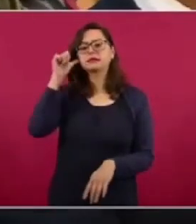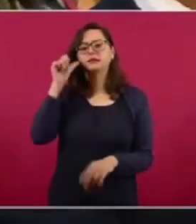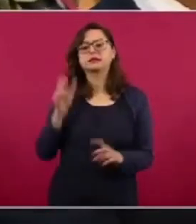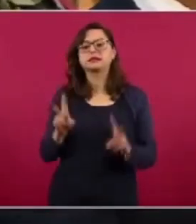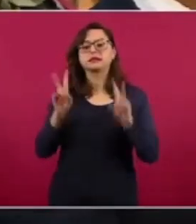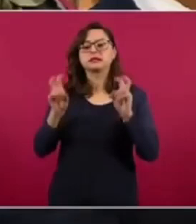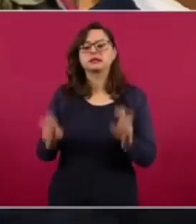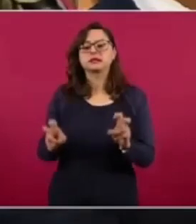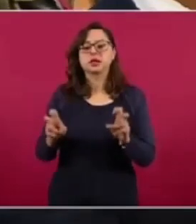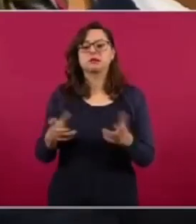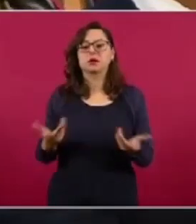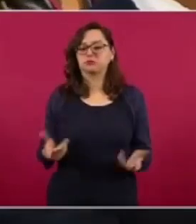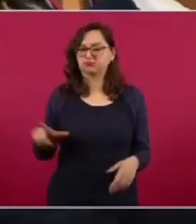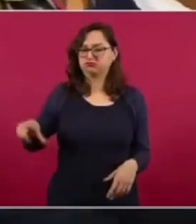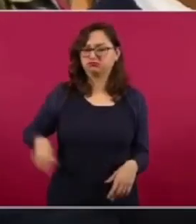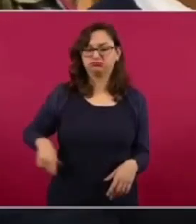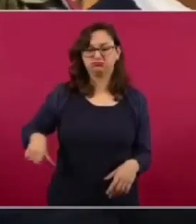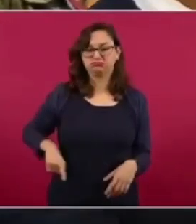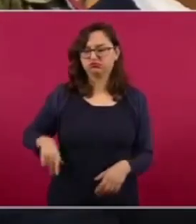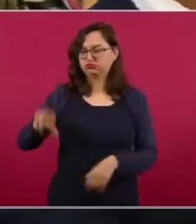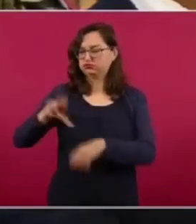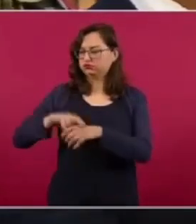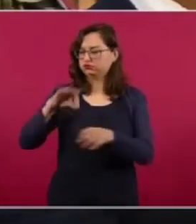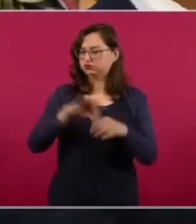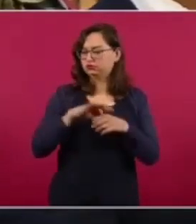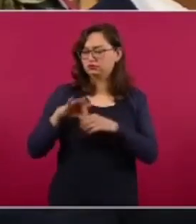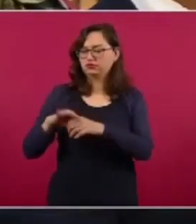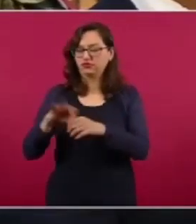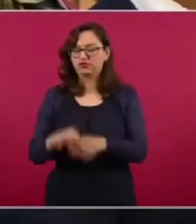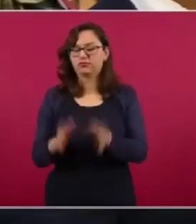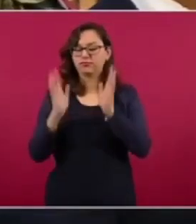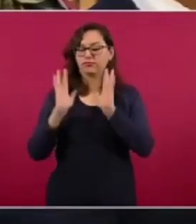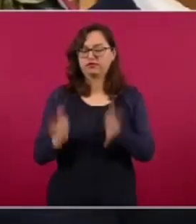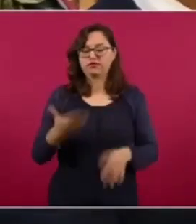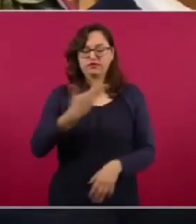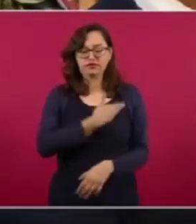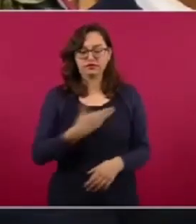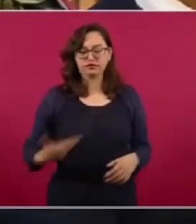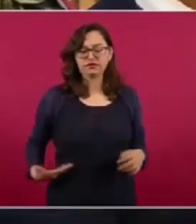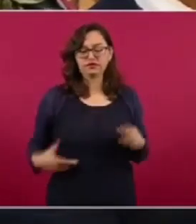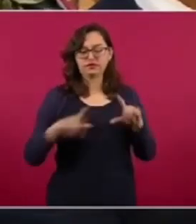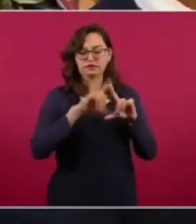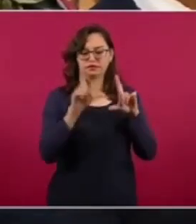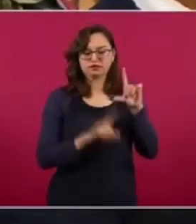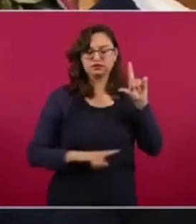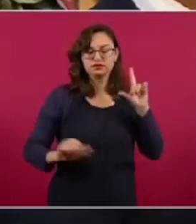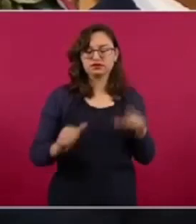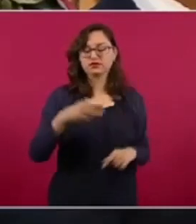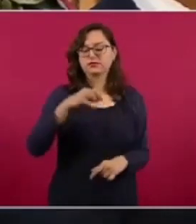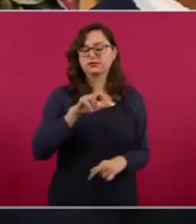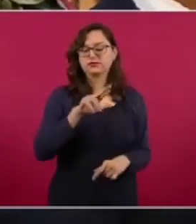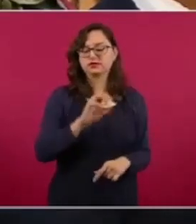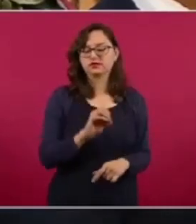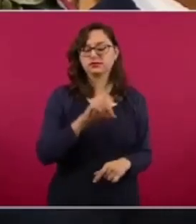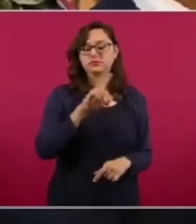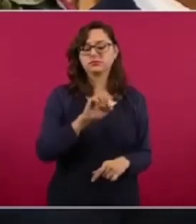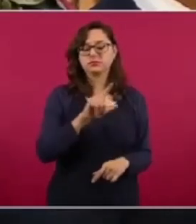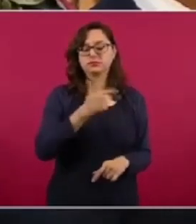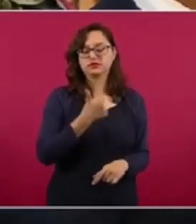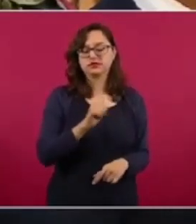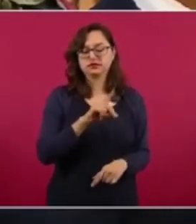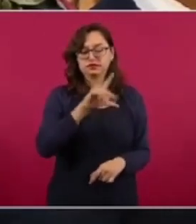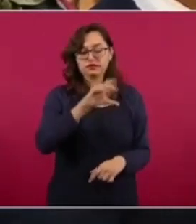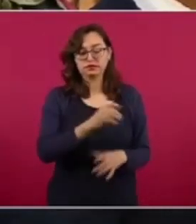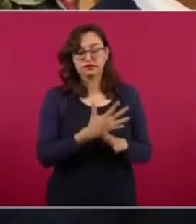comicios para renovar las gubernaturas, el presidente nacional de Morena, Mario Delgado, decía que el 12 de junio, o sea, es decir, ya pues en